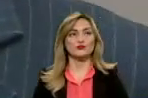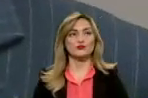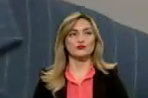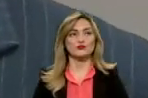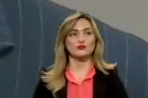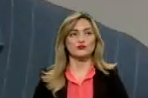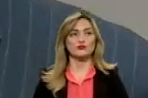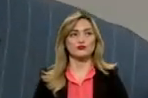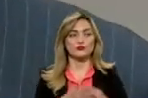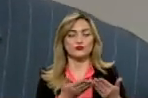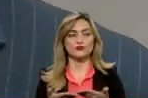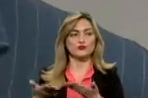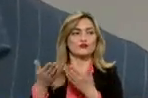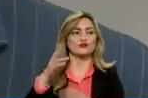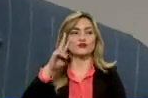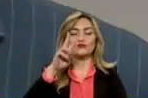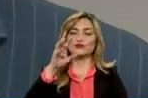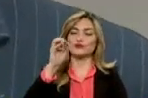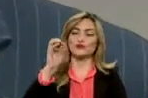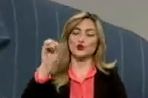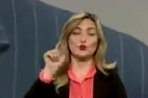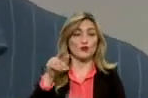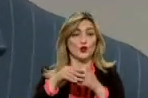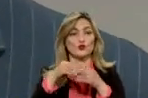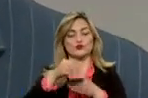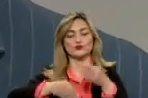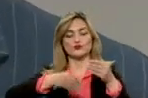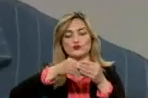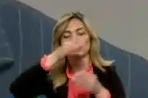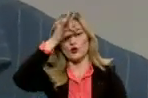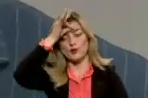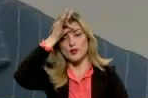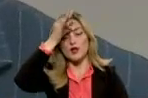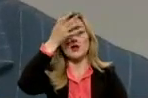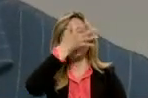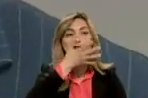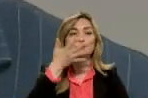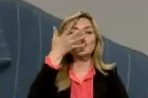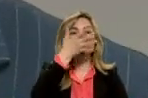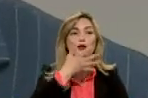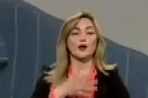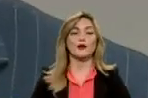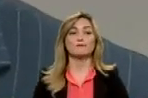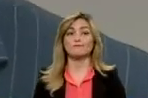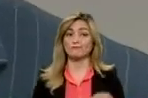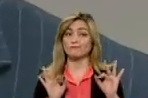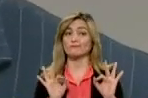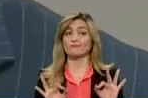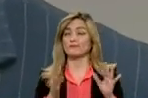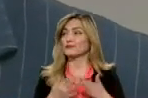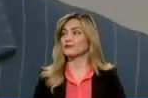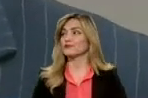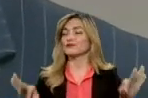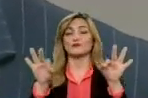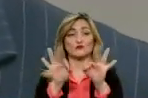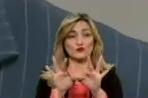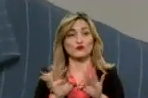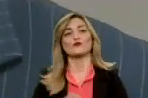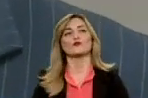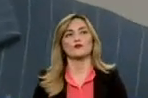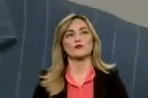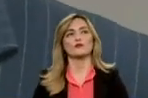Recibir $300,000 para invertirlos en el Hospital Delfina Torres de Concha es un aporte muy importante y